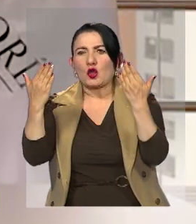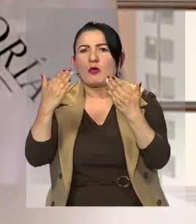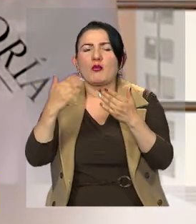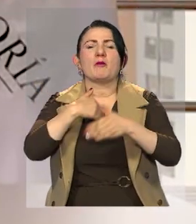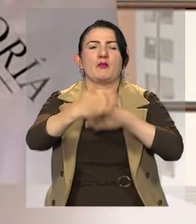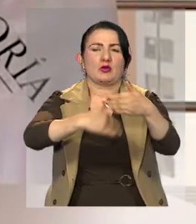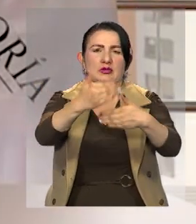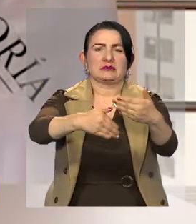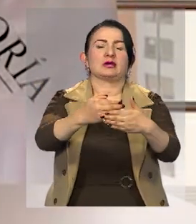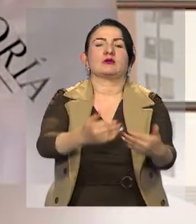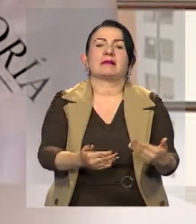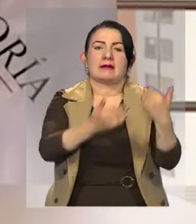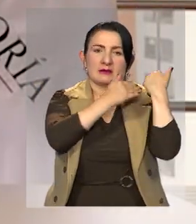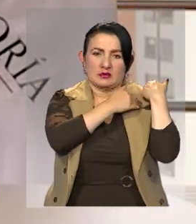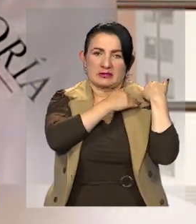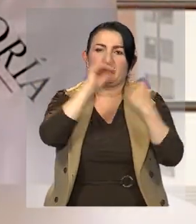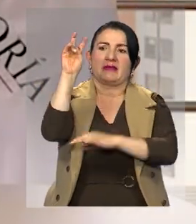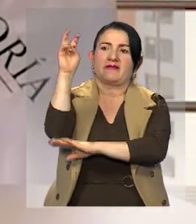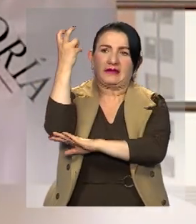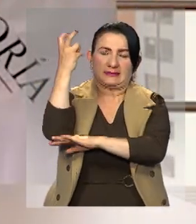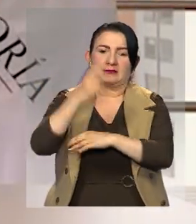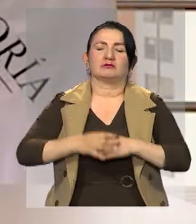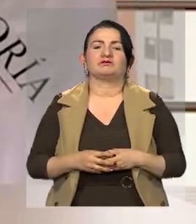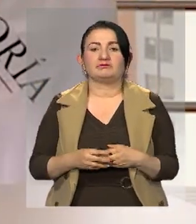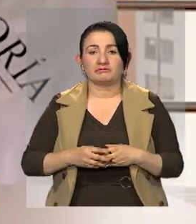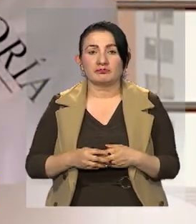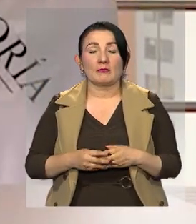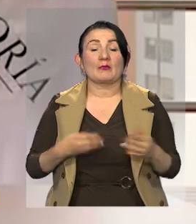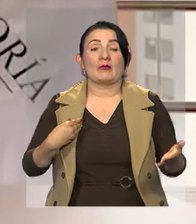los procesos de responsabilidad fiscal a que haya lugar,